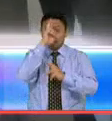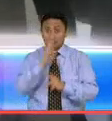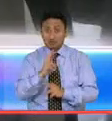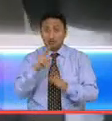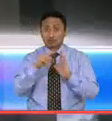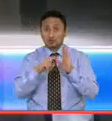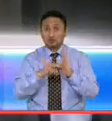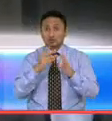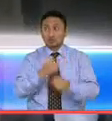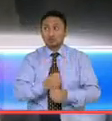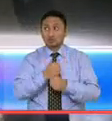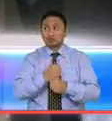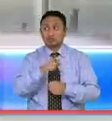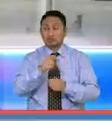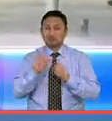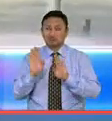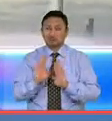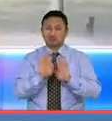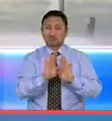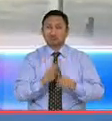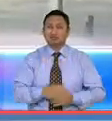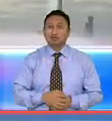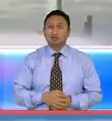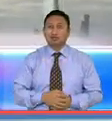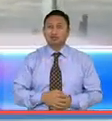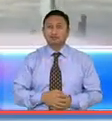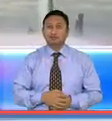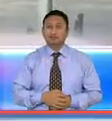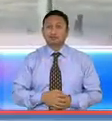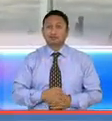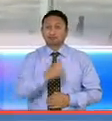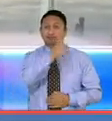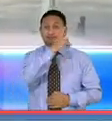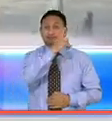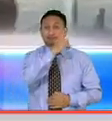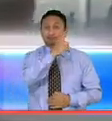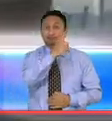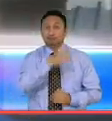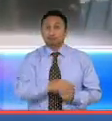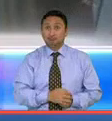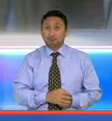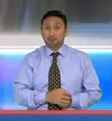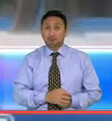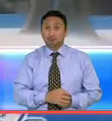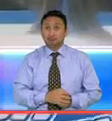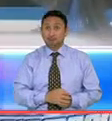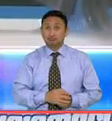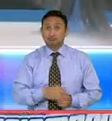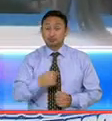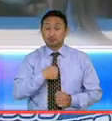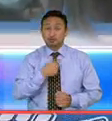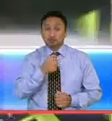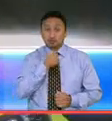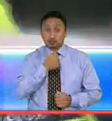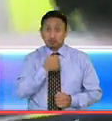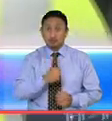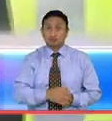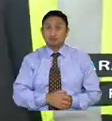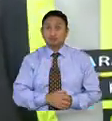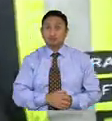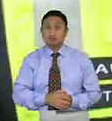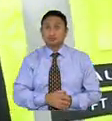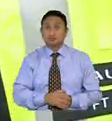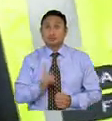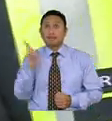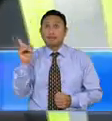bioseguridad y aglomeraciones en las unidades. Esto ocurrió en el momento mismo en que realizábamos la entrevista. Justamente este